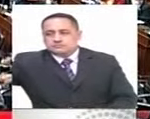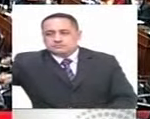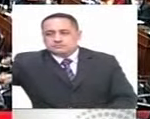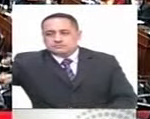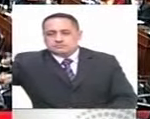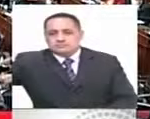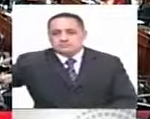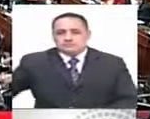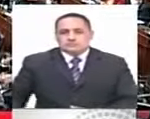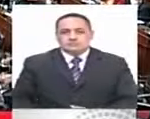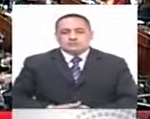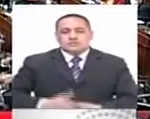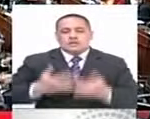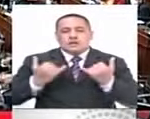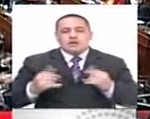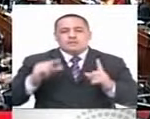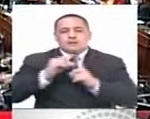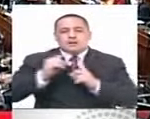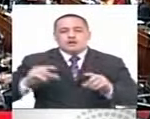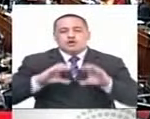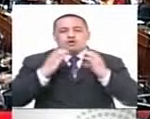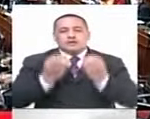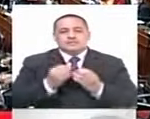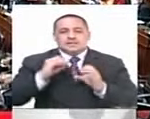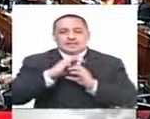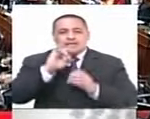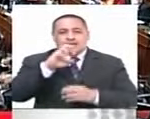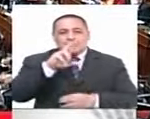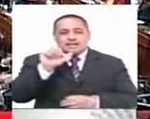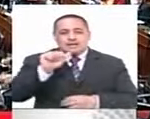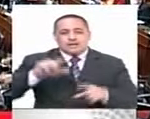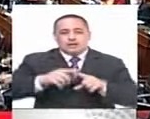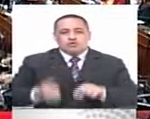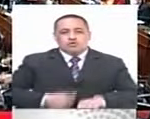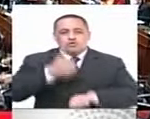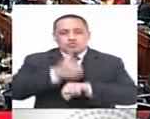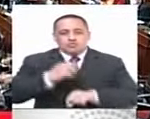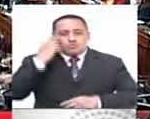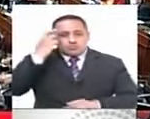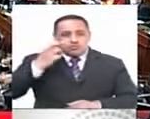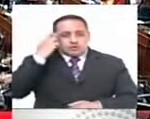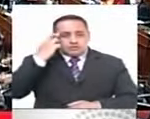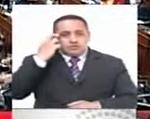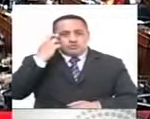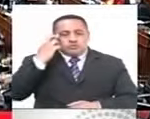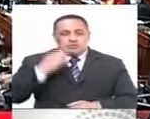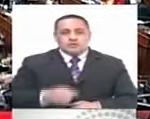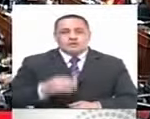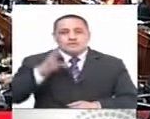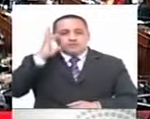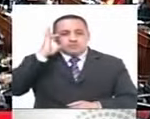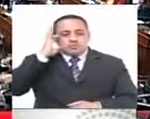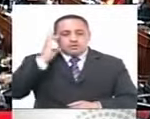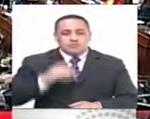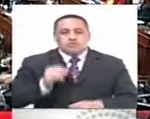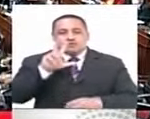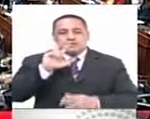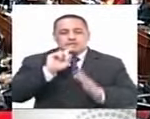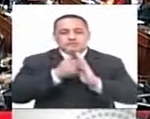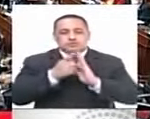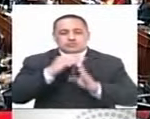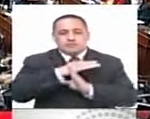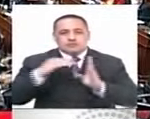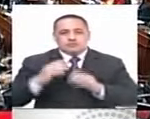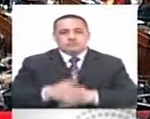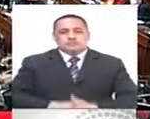Gracias. Tiene la palabra el congresista Guerra García Campos, portavoz del Grupo Parlamentario Fuerza Popular, por